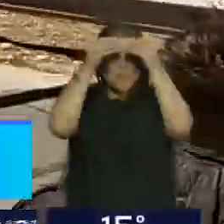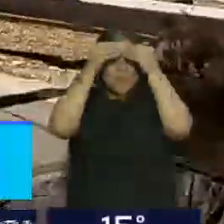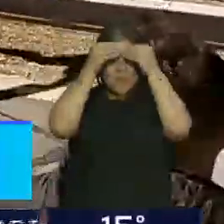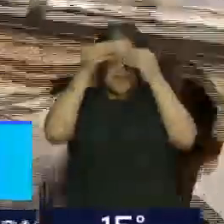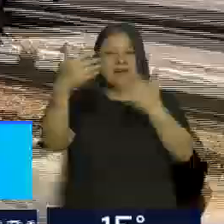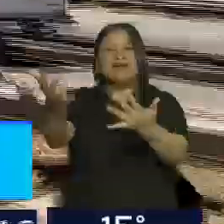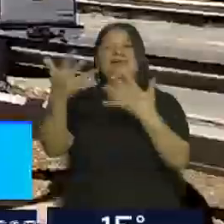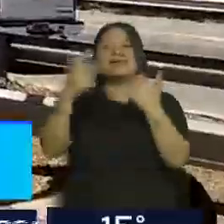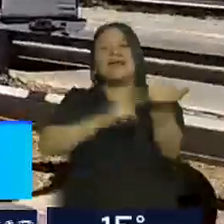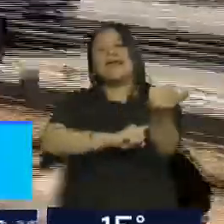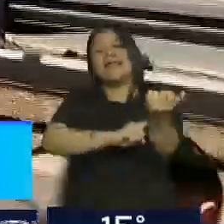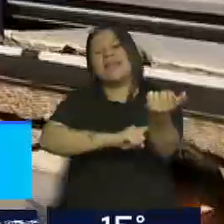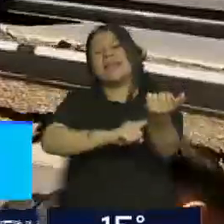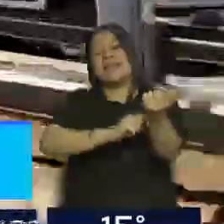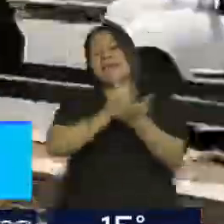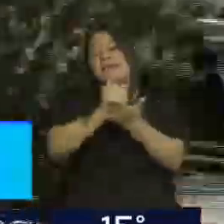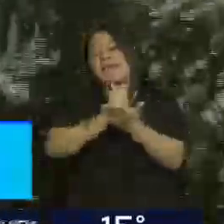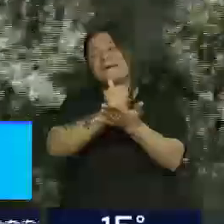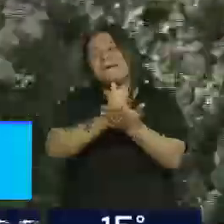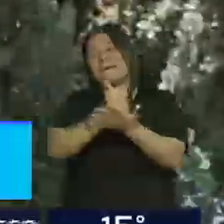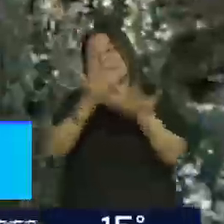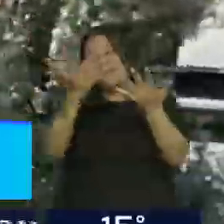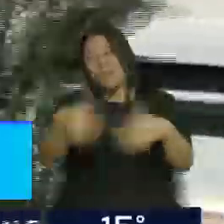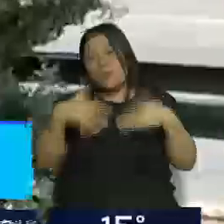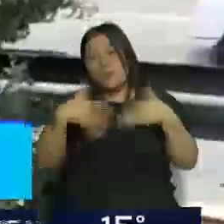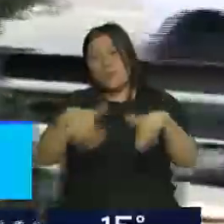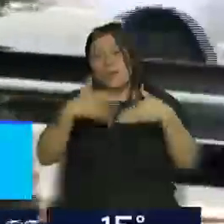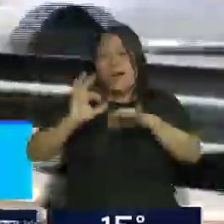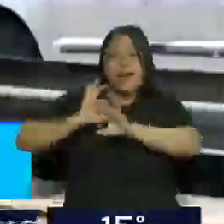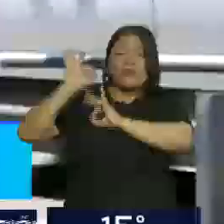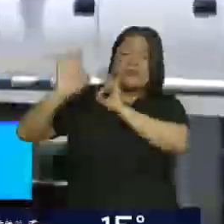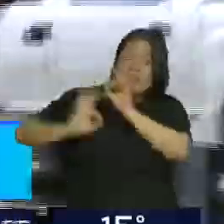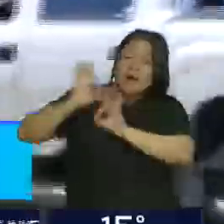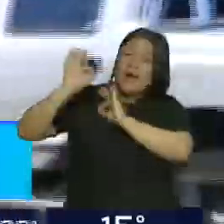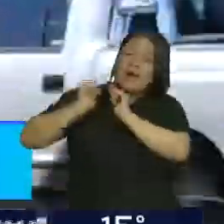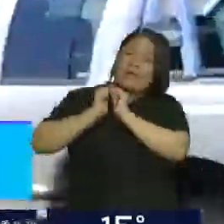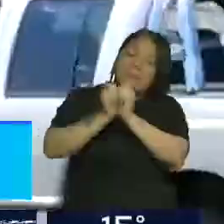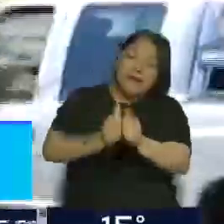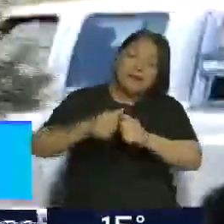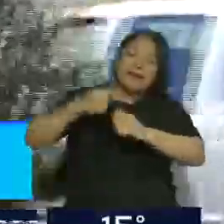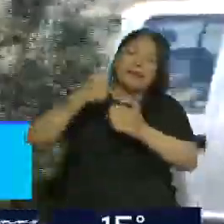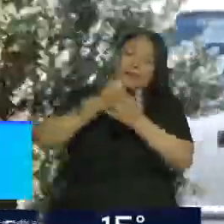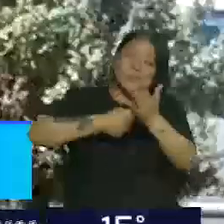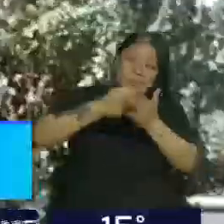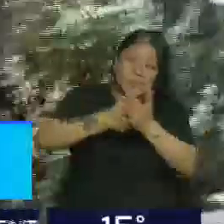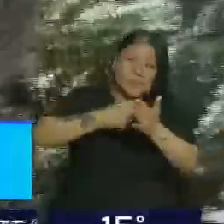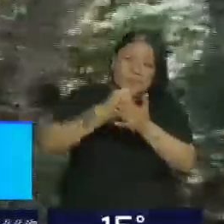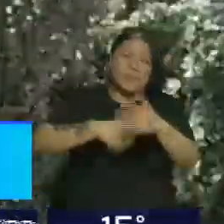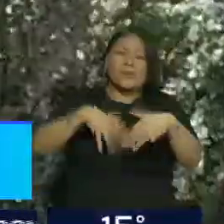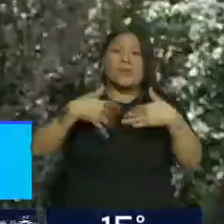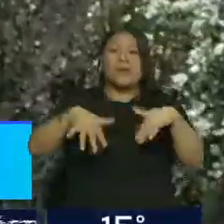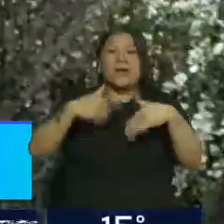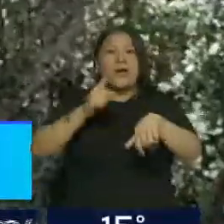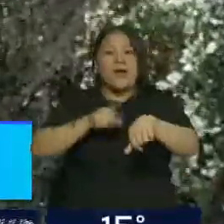los hinchas leprosos, los seguidores de este equipo desde hace tiempo. Y bueno, han vivido unas horas de